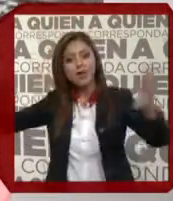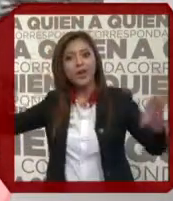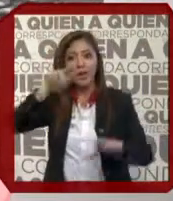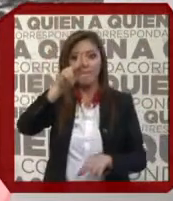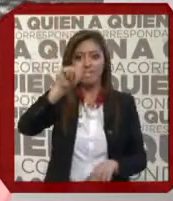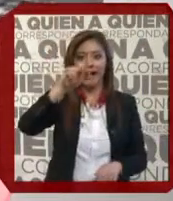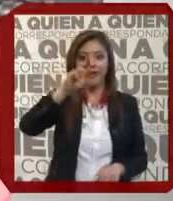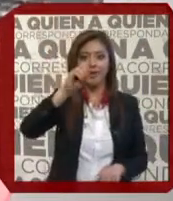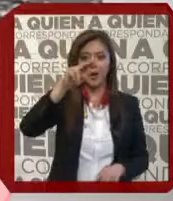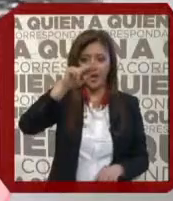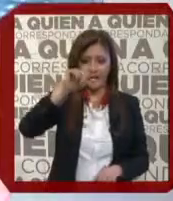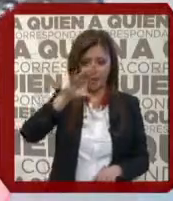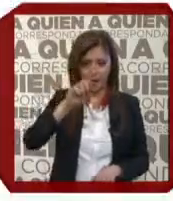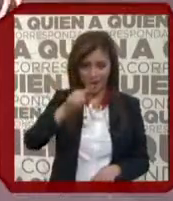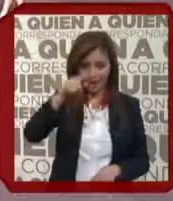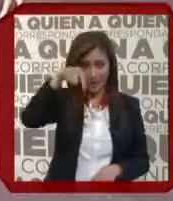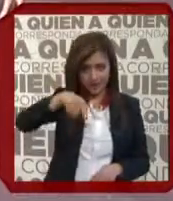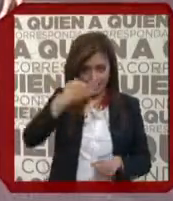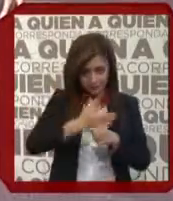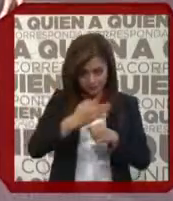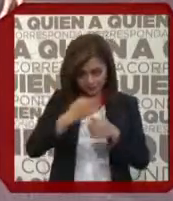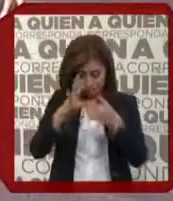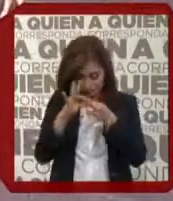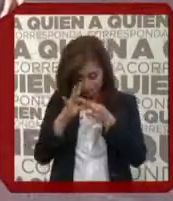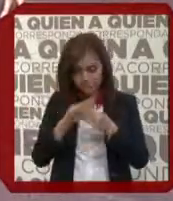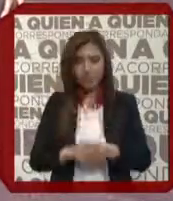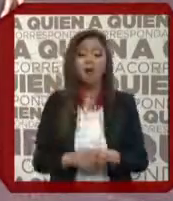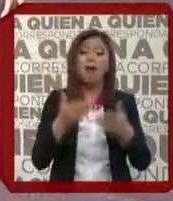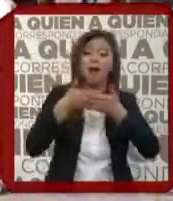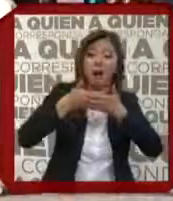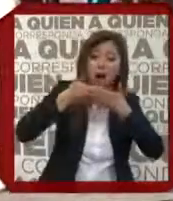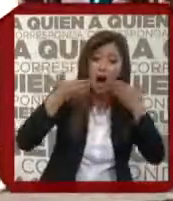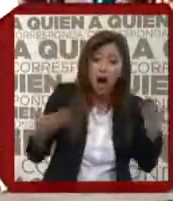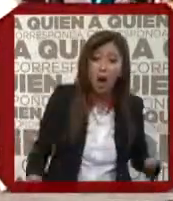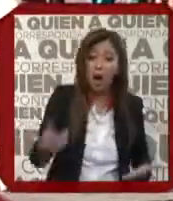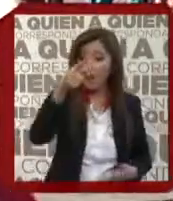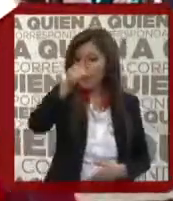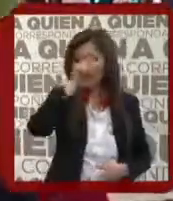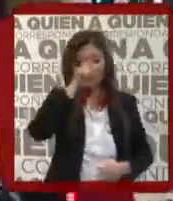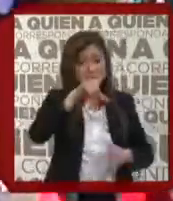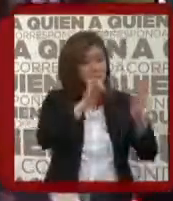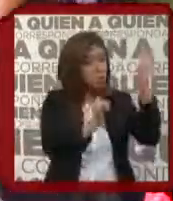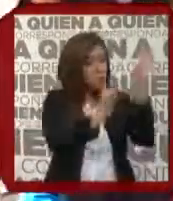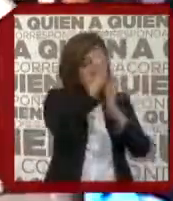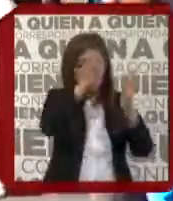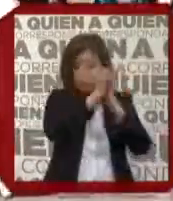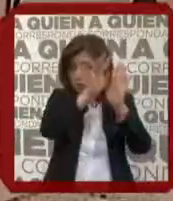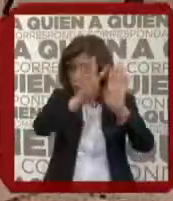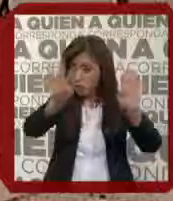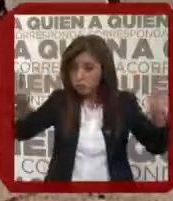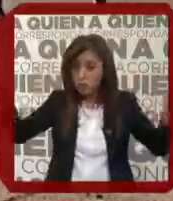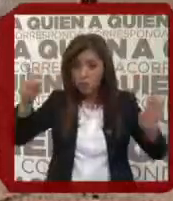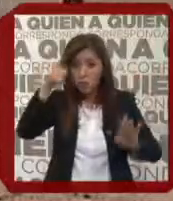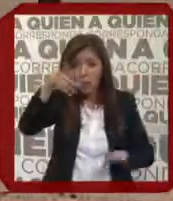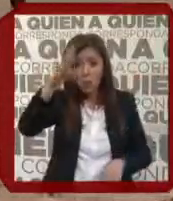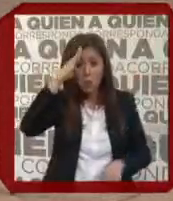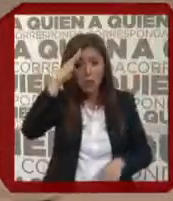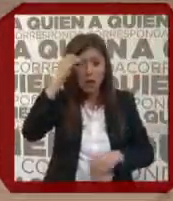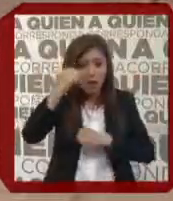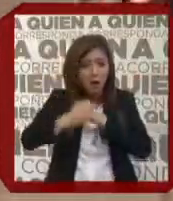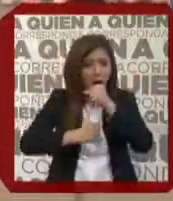nuestro México de ayer. Hoy, el corazón de la capital conserva más construcciones y tal pareciera que el paso del tiempo no hace mella en